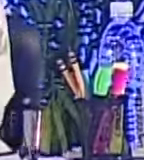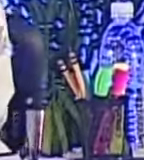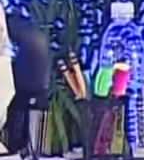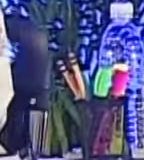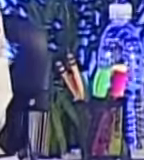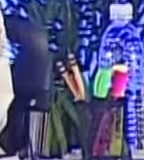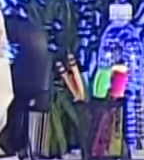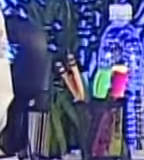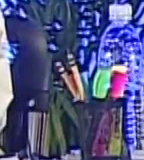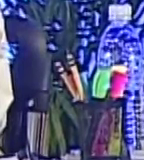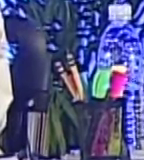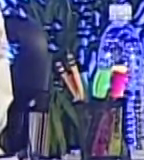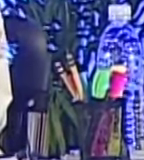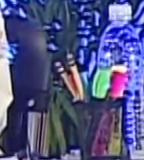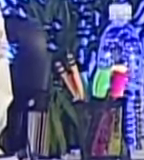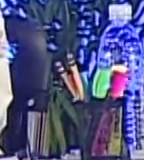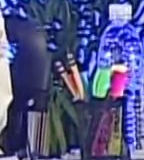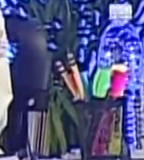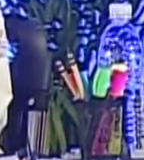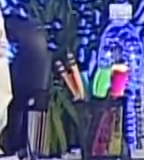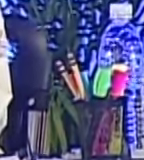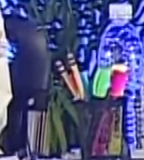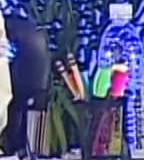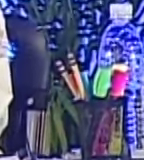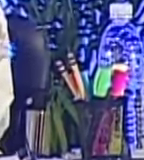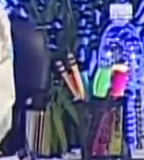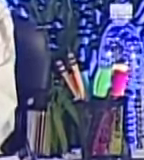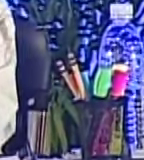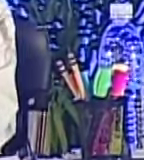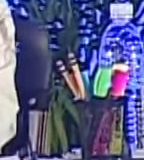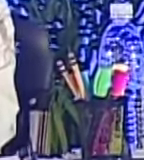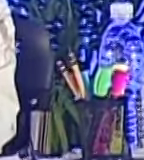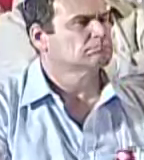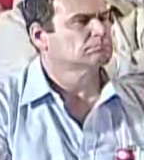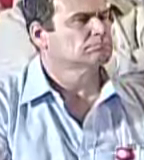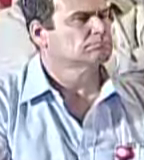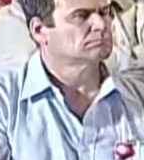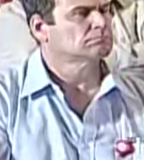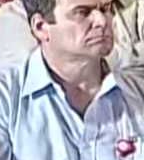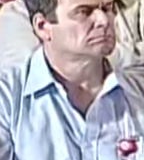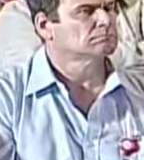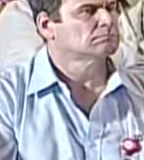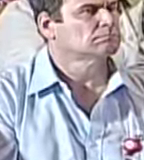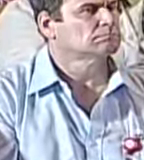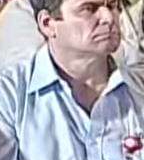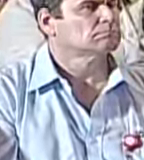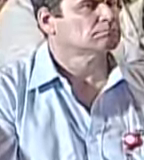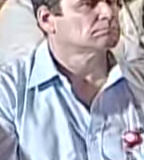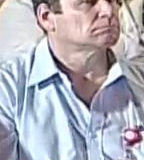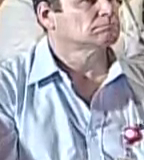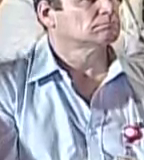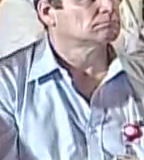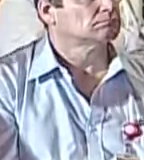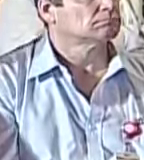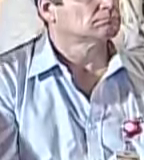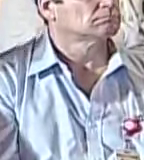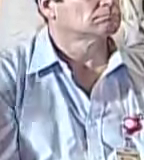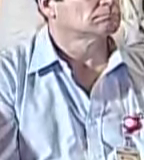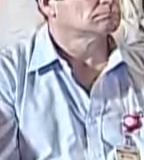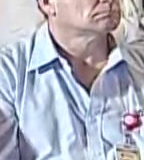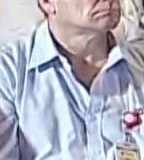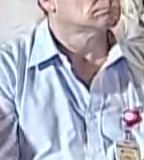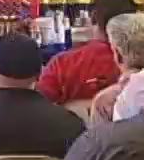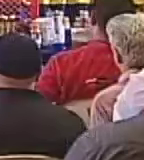Primero, ¿no?, enfrentar con un plan productivo con resultados, Manuel, Miguel y Juan, Miguel, Juan y